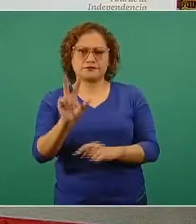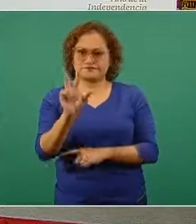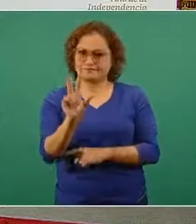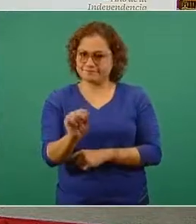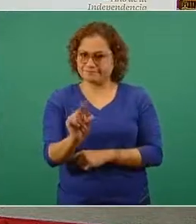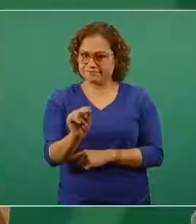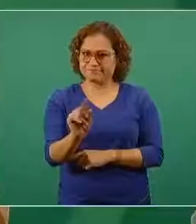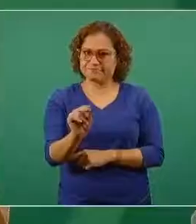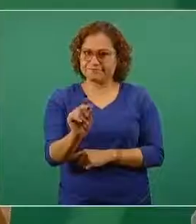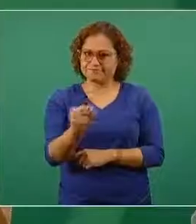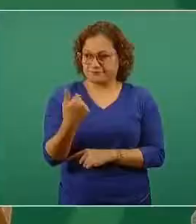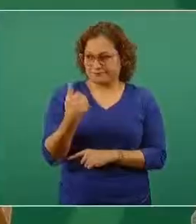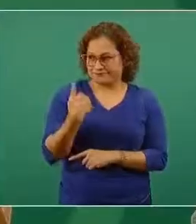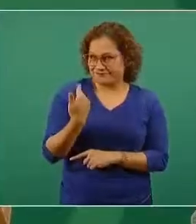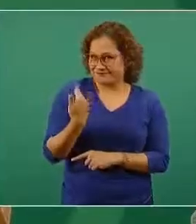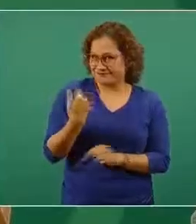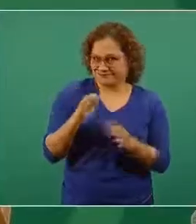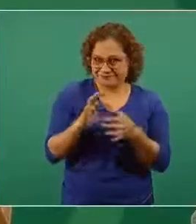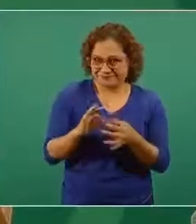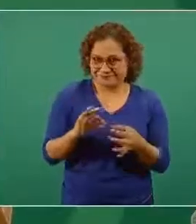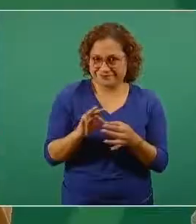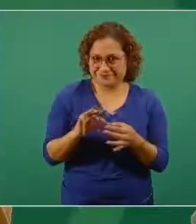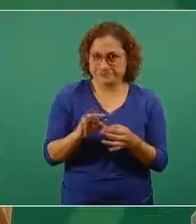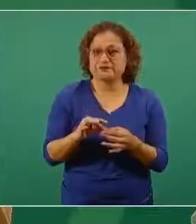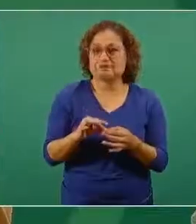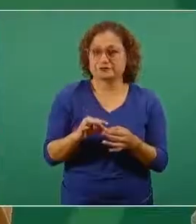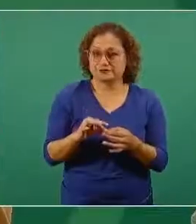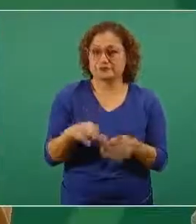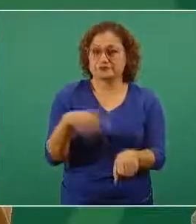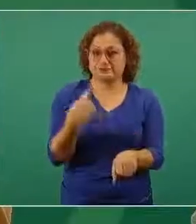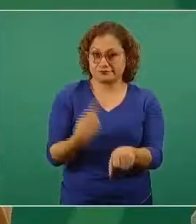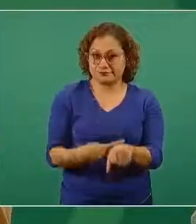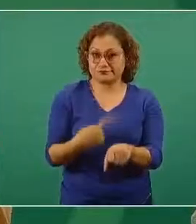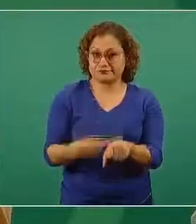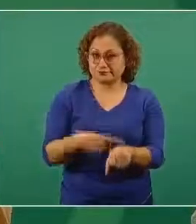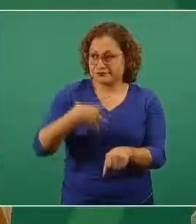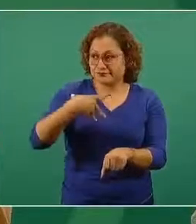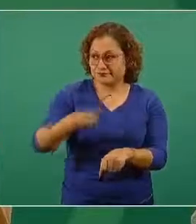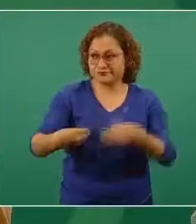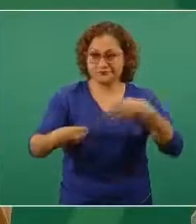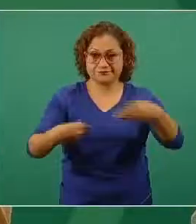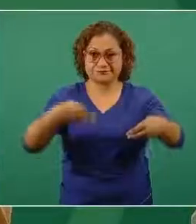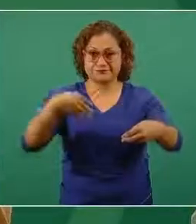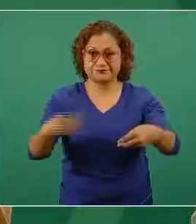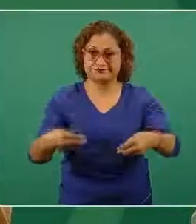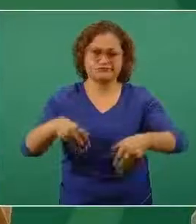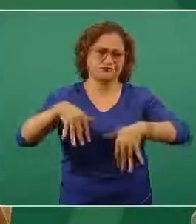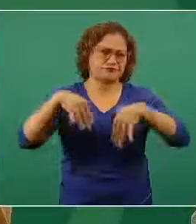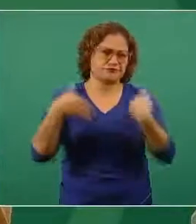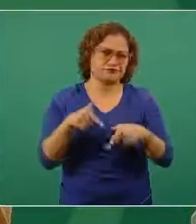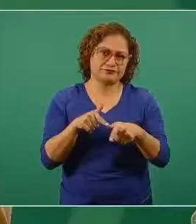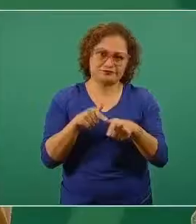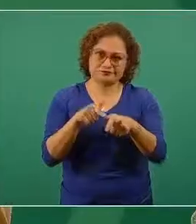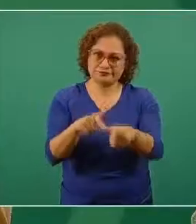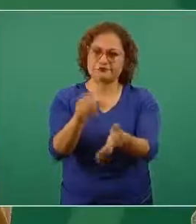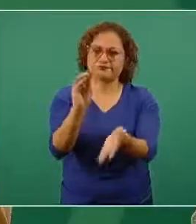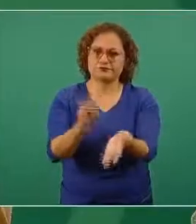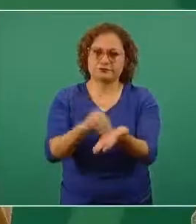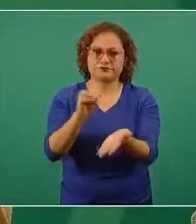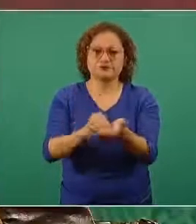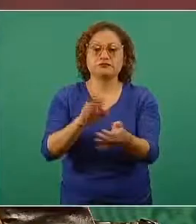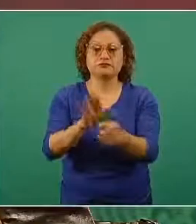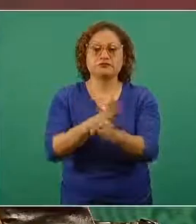minutos, la epidemia no termina. Es momento en el cual nosotros tenemos que seguir focalizados en las